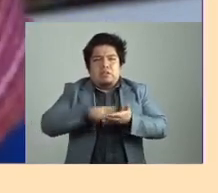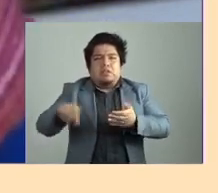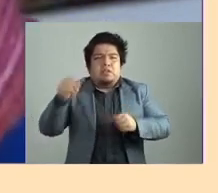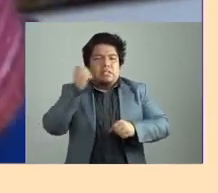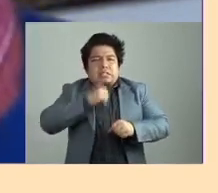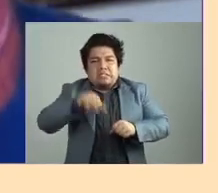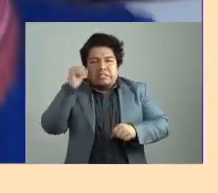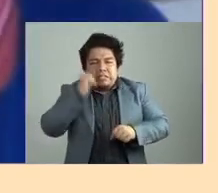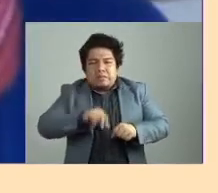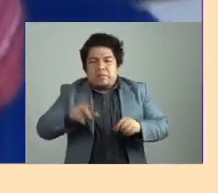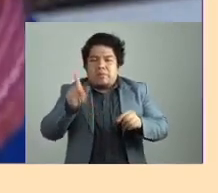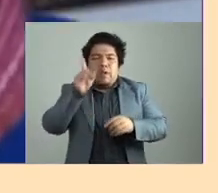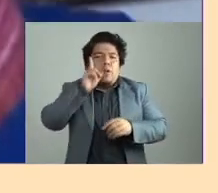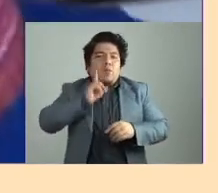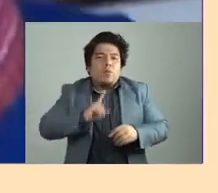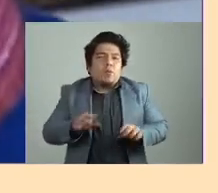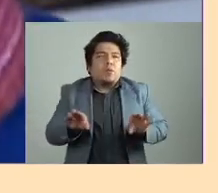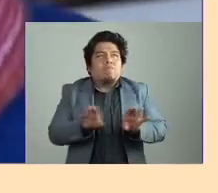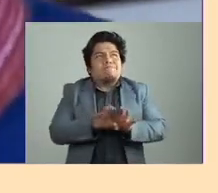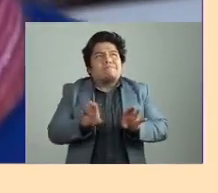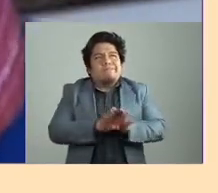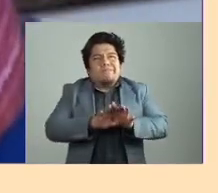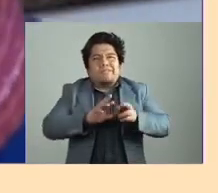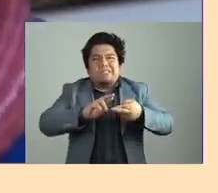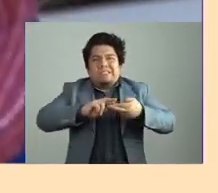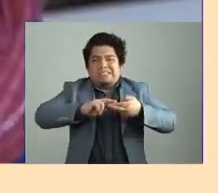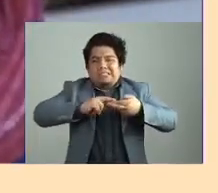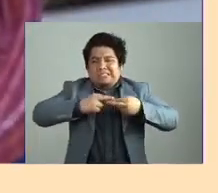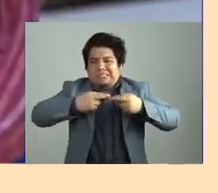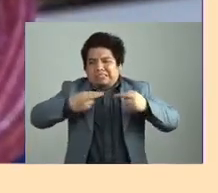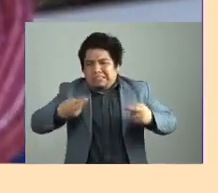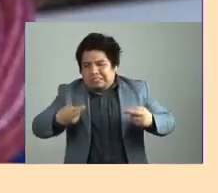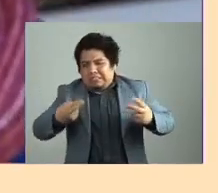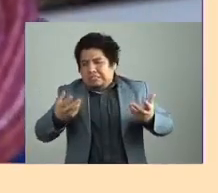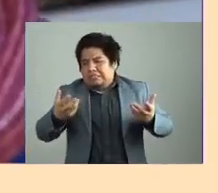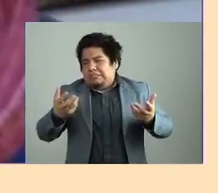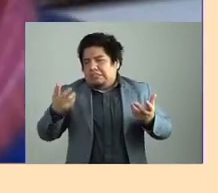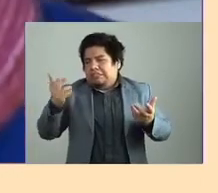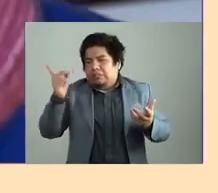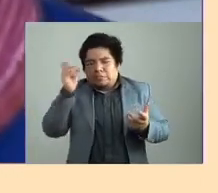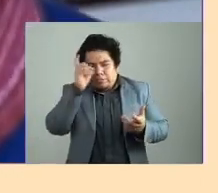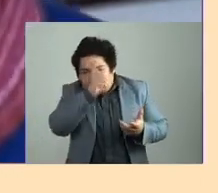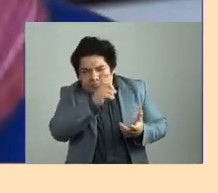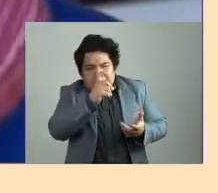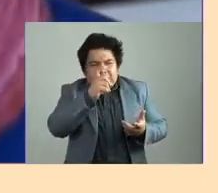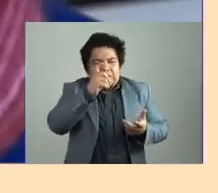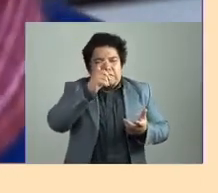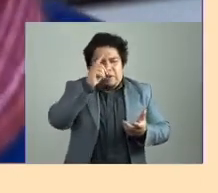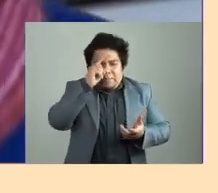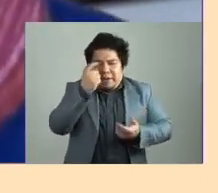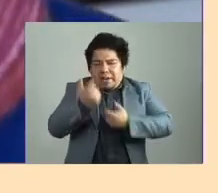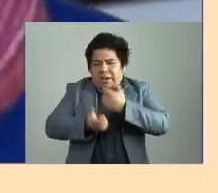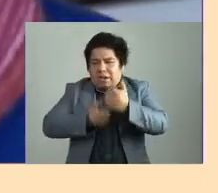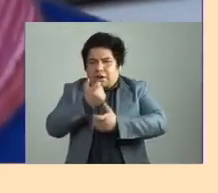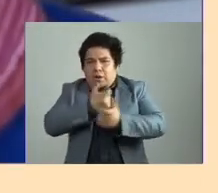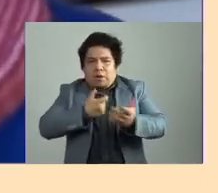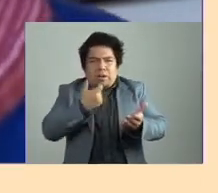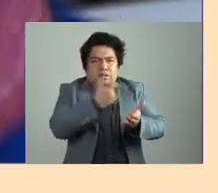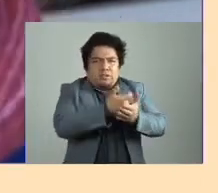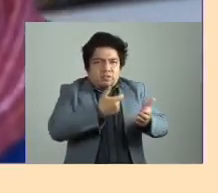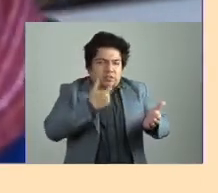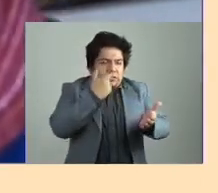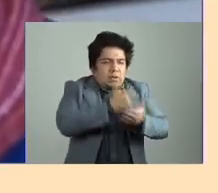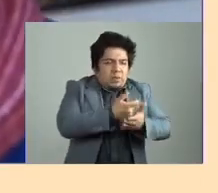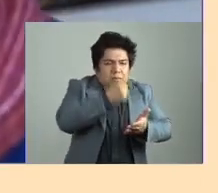relación muy muy difícil con la economía salarial con la economía